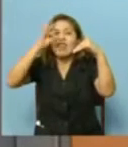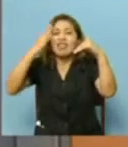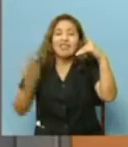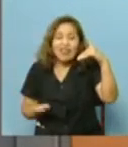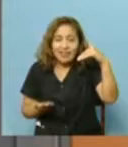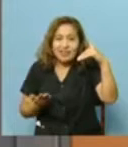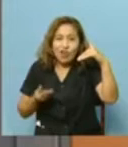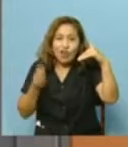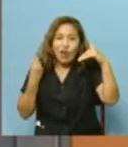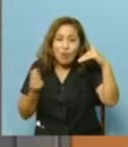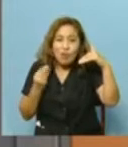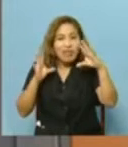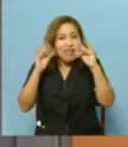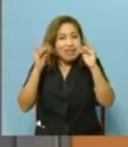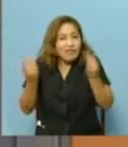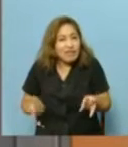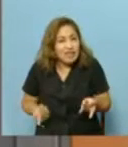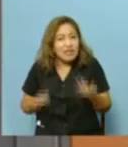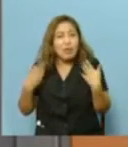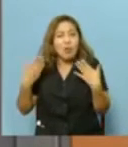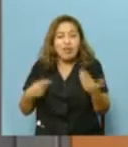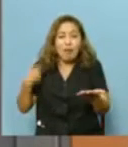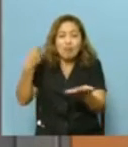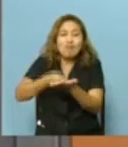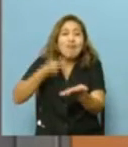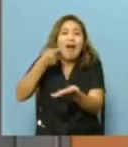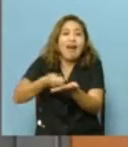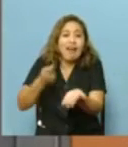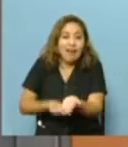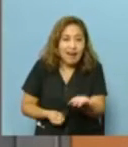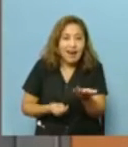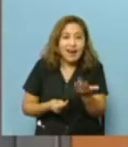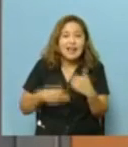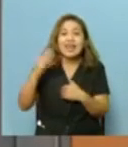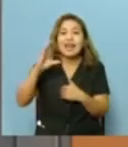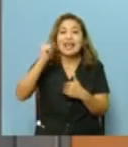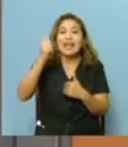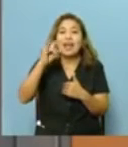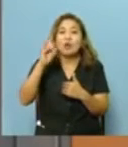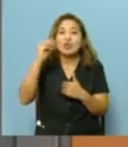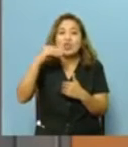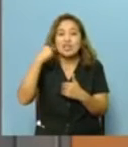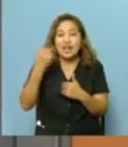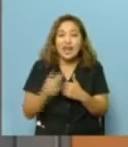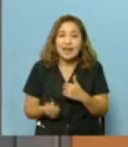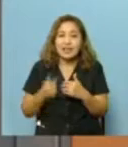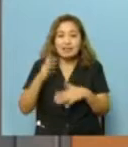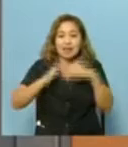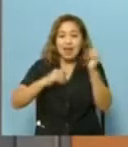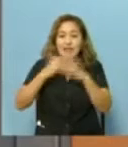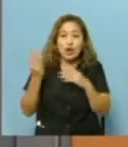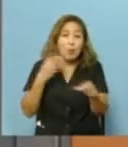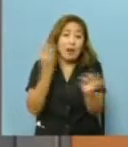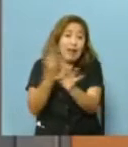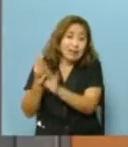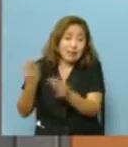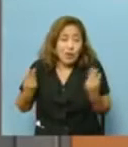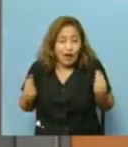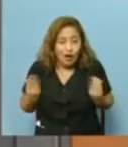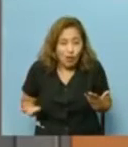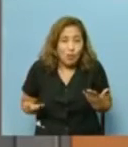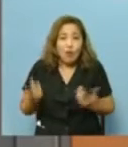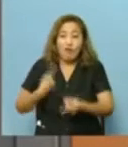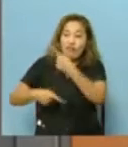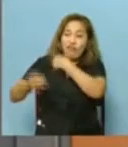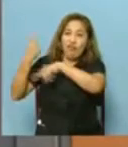años entonces difícilmente se puede financiar desde causar y obras de infraestructura para la escuela entonces hay que